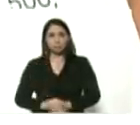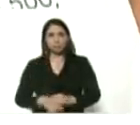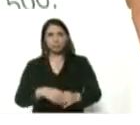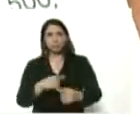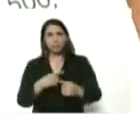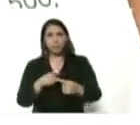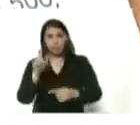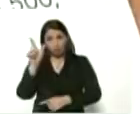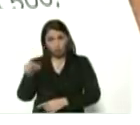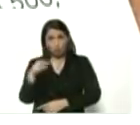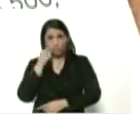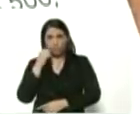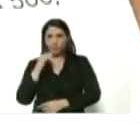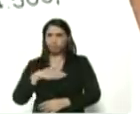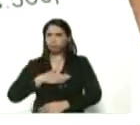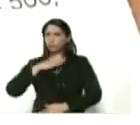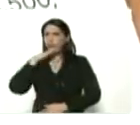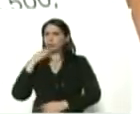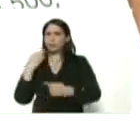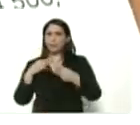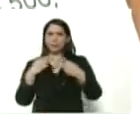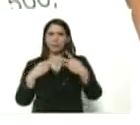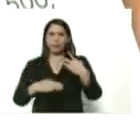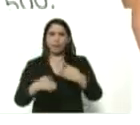De él tenemos suficiente material,